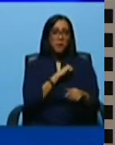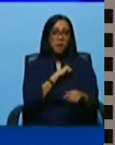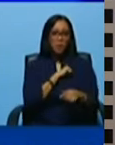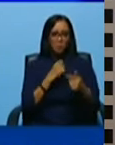el cono sur de América